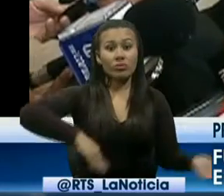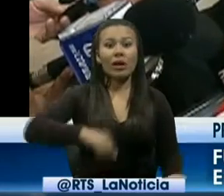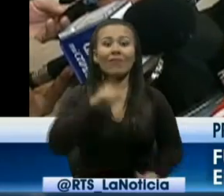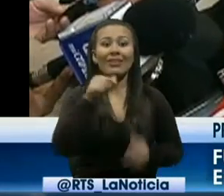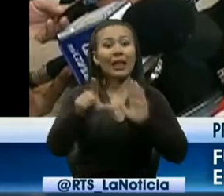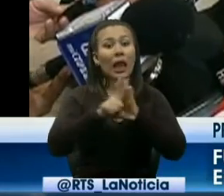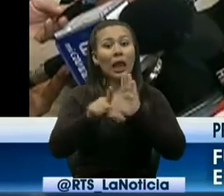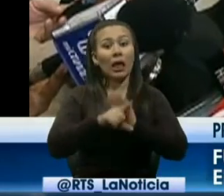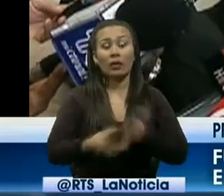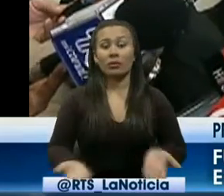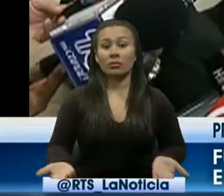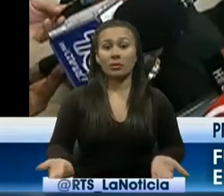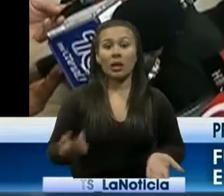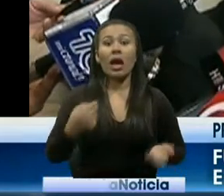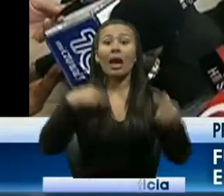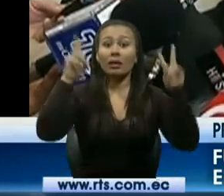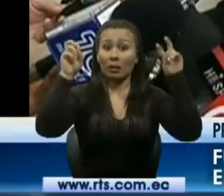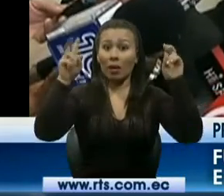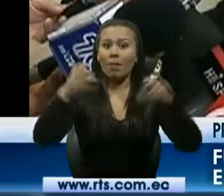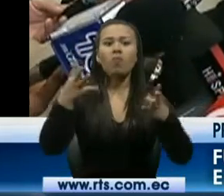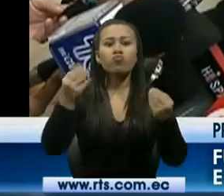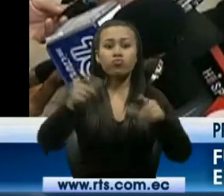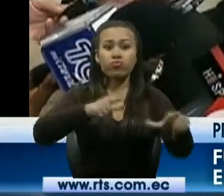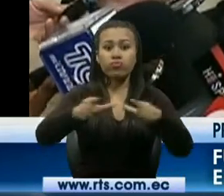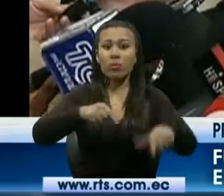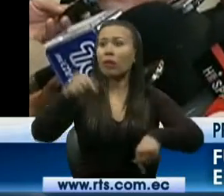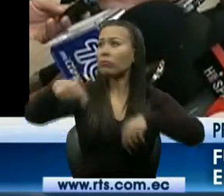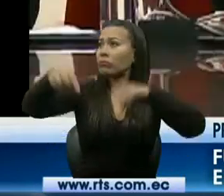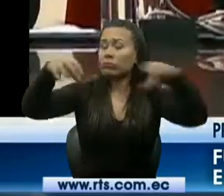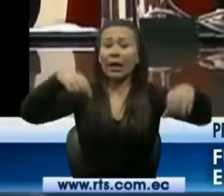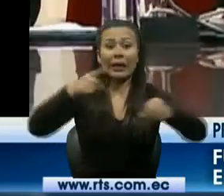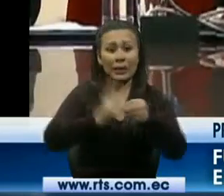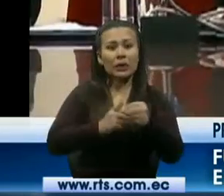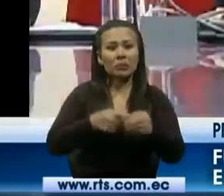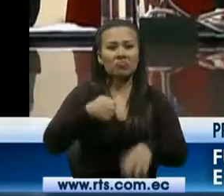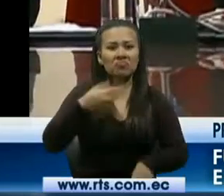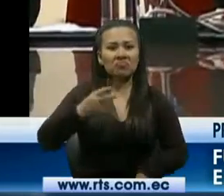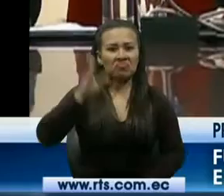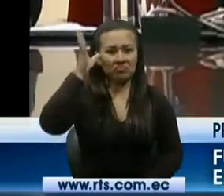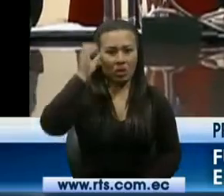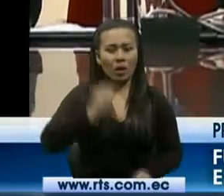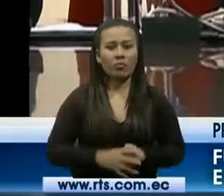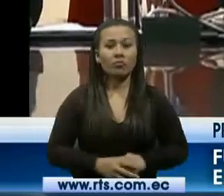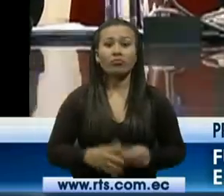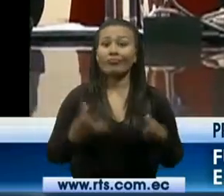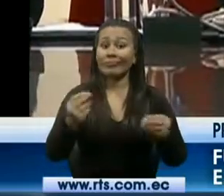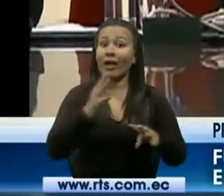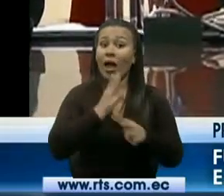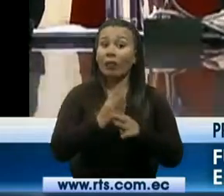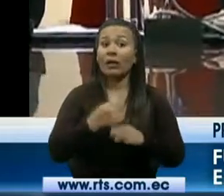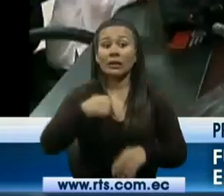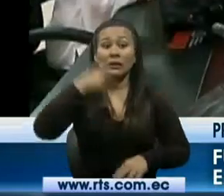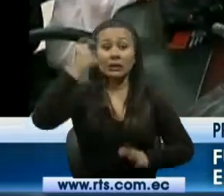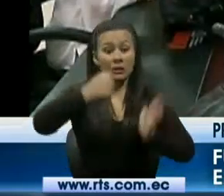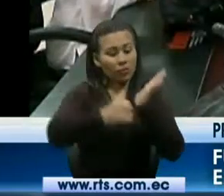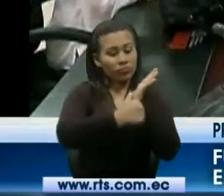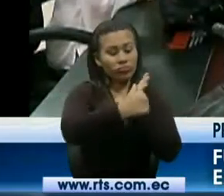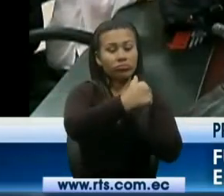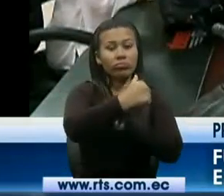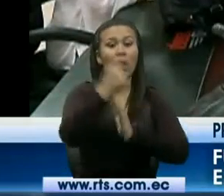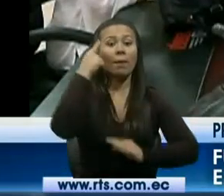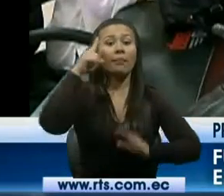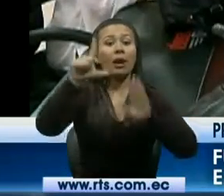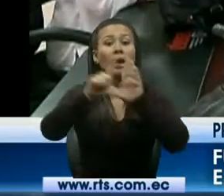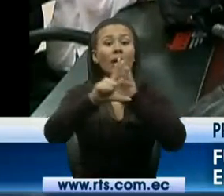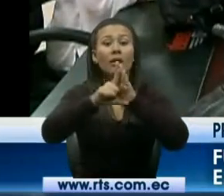naipes en Puerto Viejo. Y eso existe en muchos otros lugares. Aquí en Quito también existe. Insiste en la aplicación de un código de ordenamiento territorial, el